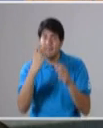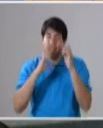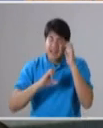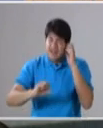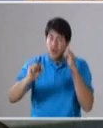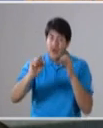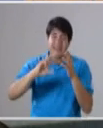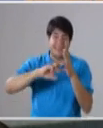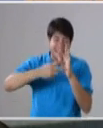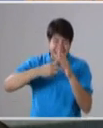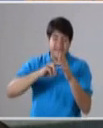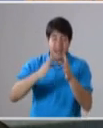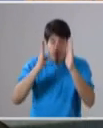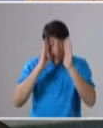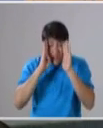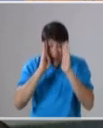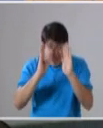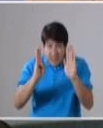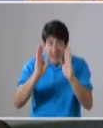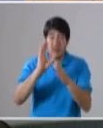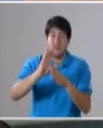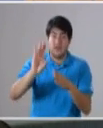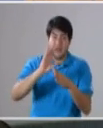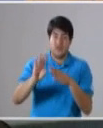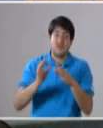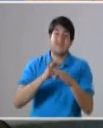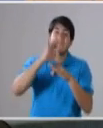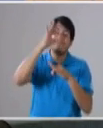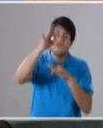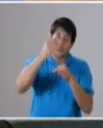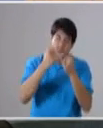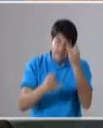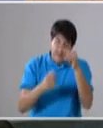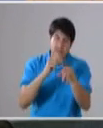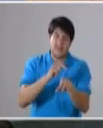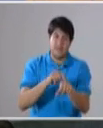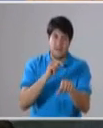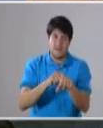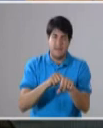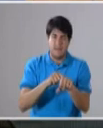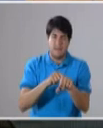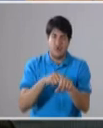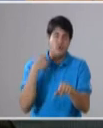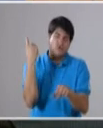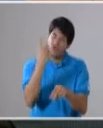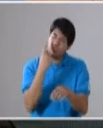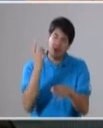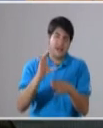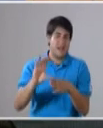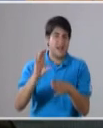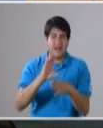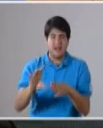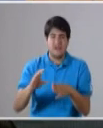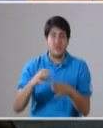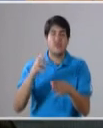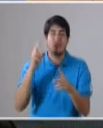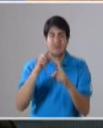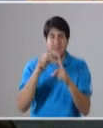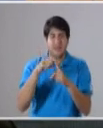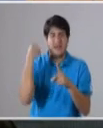todo lo que defina la palabra Shamá va a estar sucediendo en el final del tiempo. Y deberíamos estar atentos a